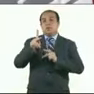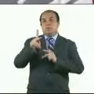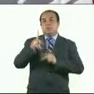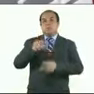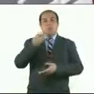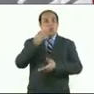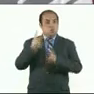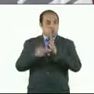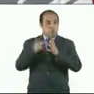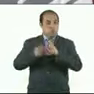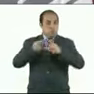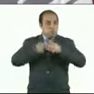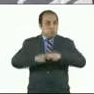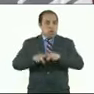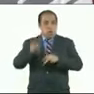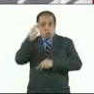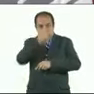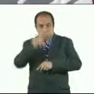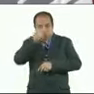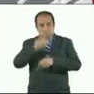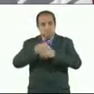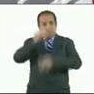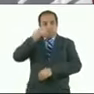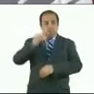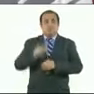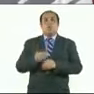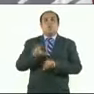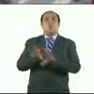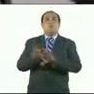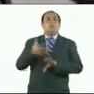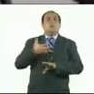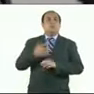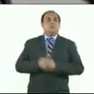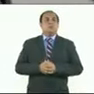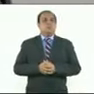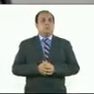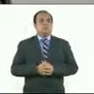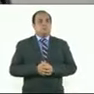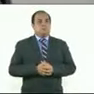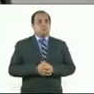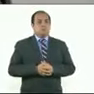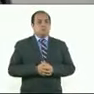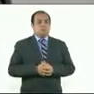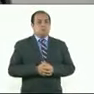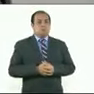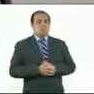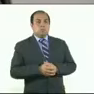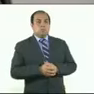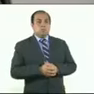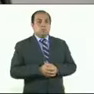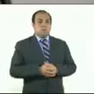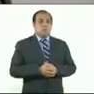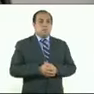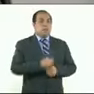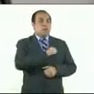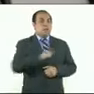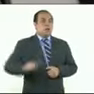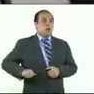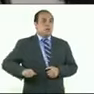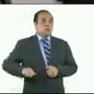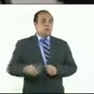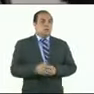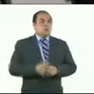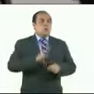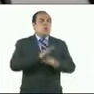tanques. Uh-huh. Ese es, digamos, el programa que se tiene. En el caso de los alcaldes, ¿cuál ha sido la, en este caso,